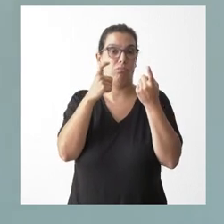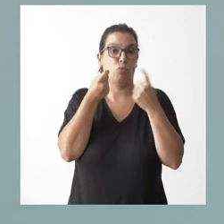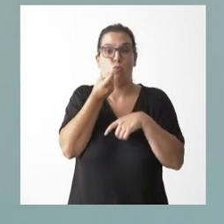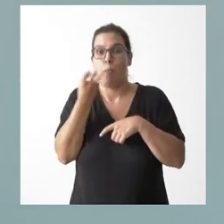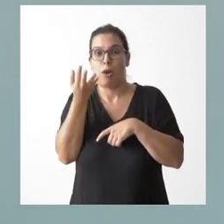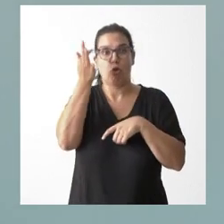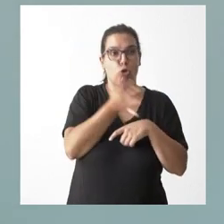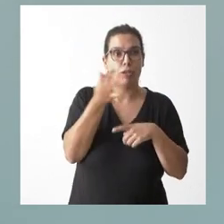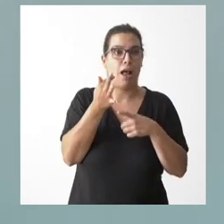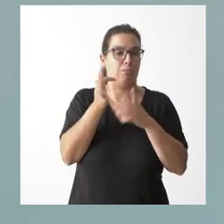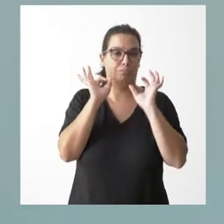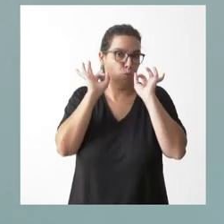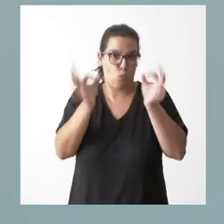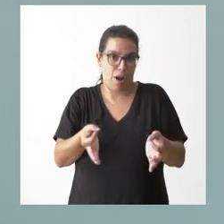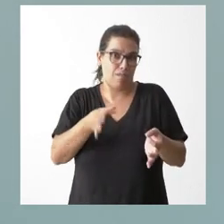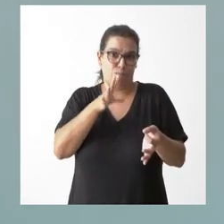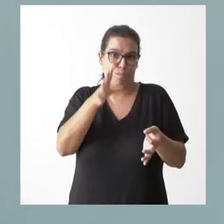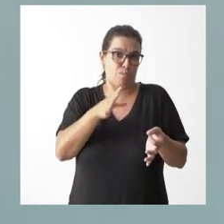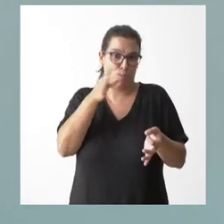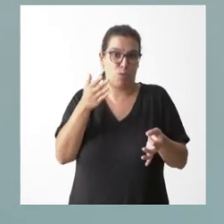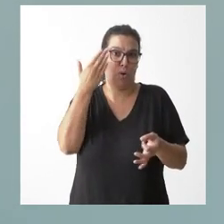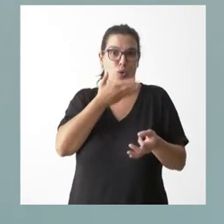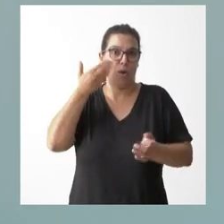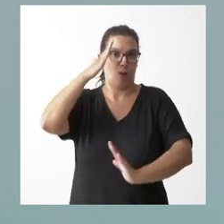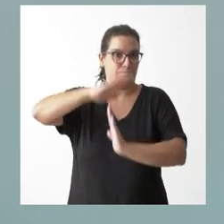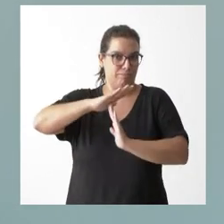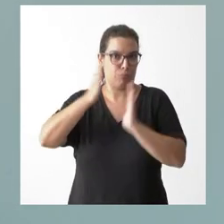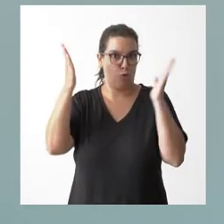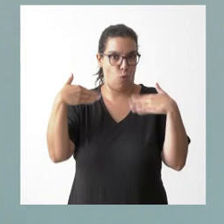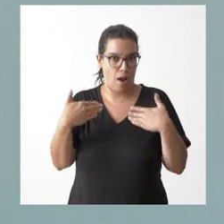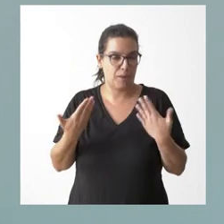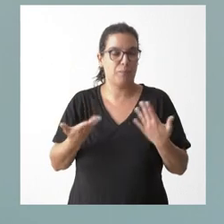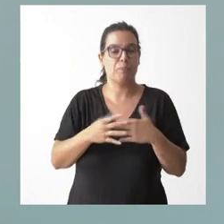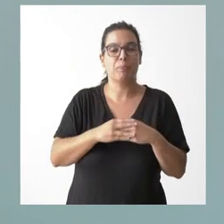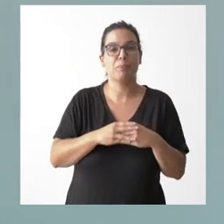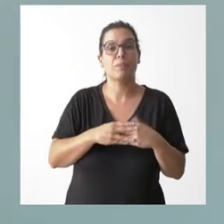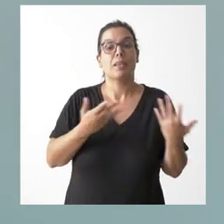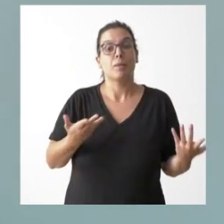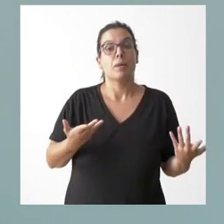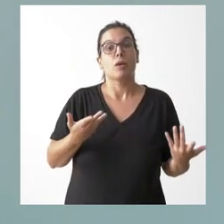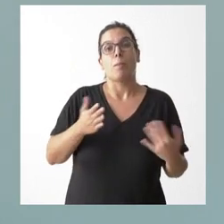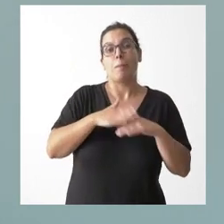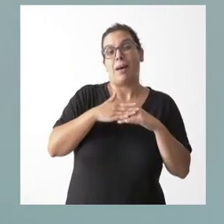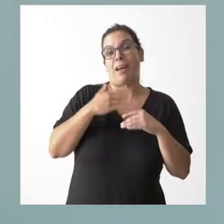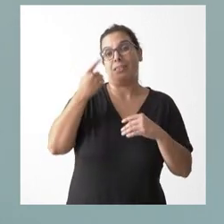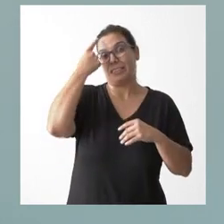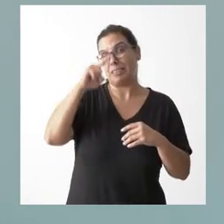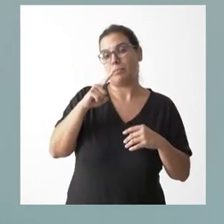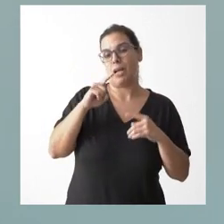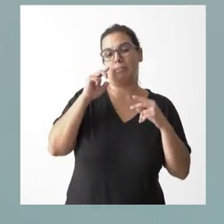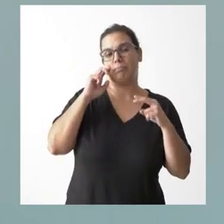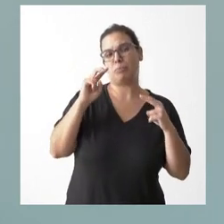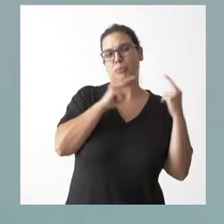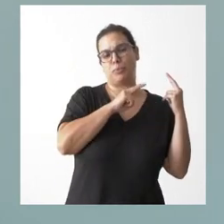ámbito escolar paralizó su actividad, como es habitual. Pero por hacer un balance de estos